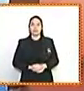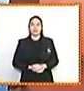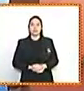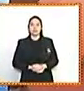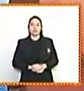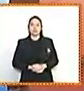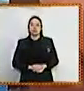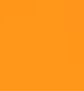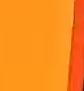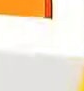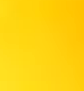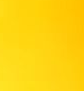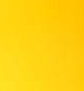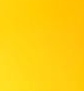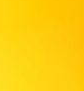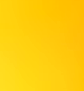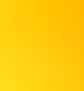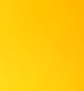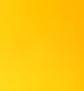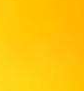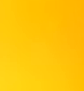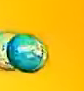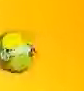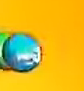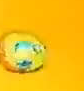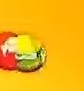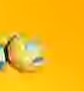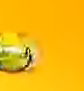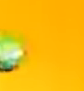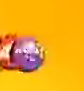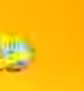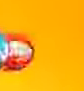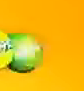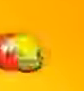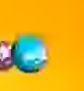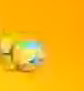Las Esferitas de Esperanza presentaron el sorteo.